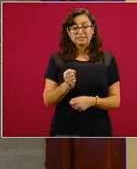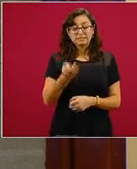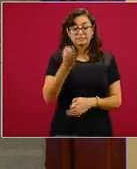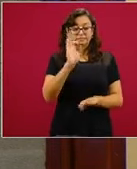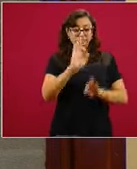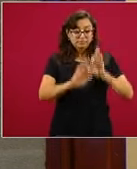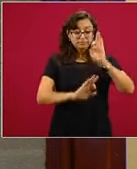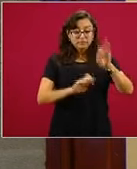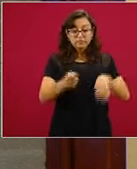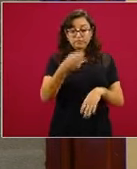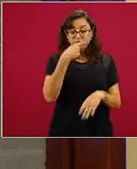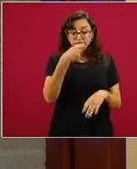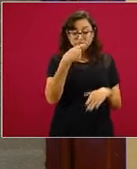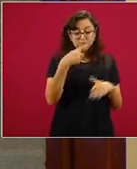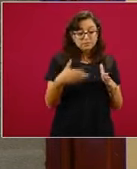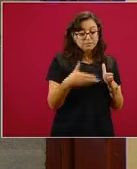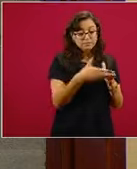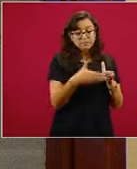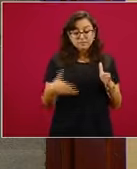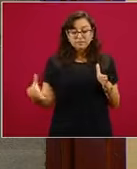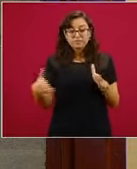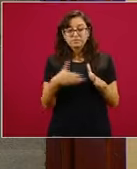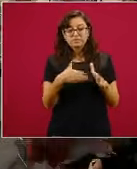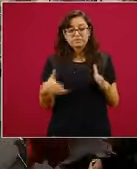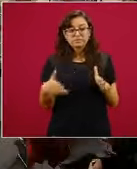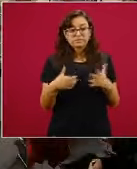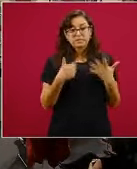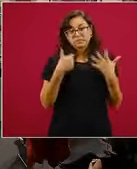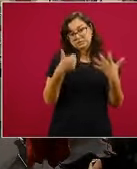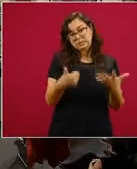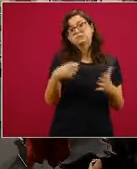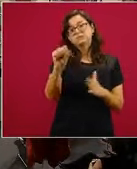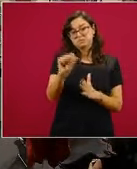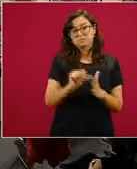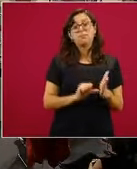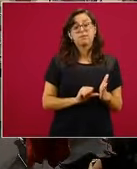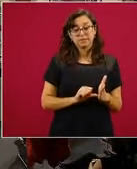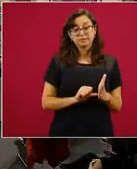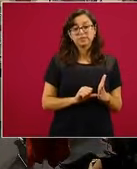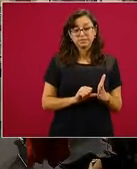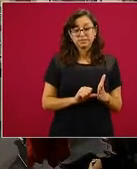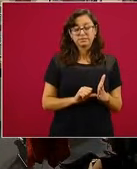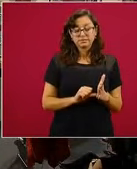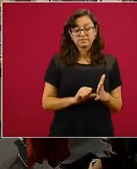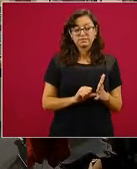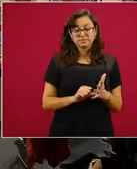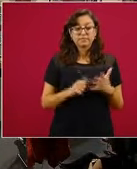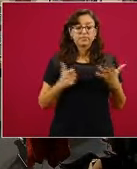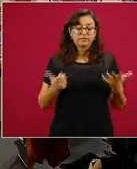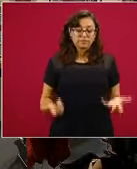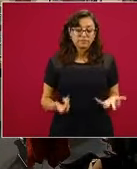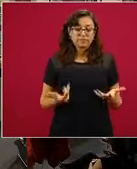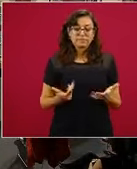en periodo mínimo, abarca 6 meses. Y hacer que tengamos una adherencia